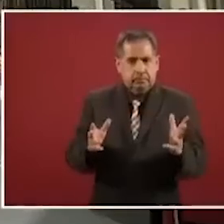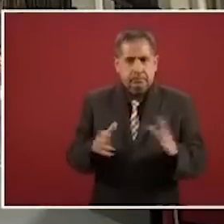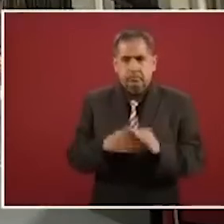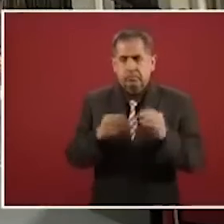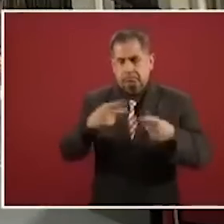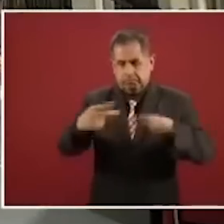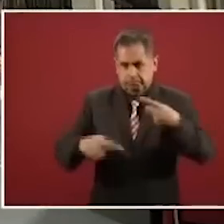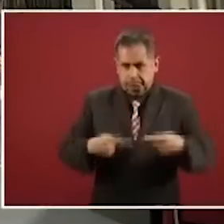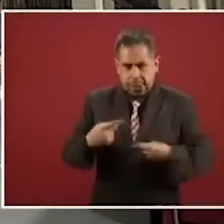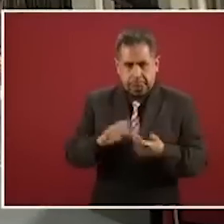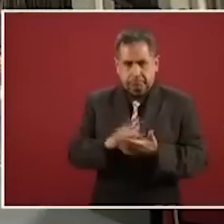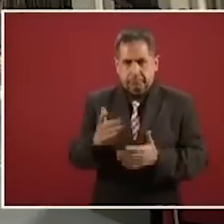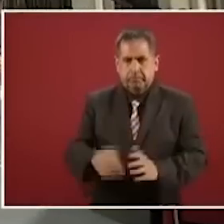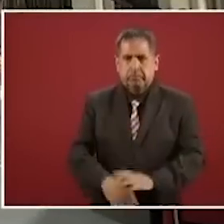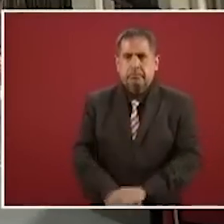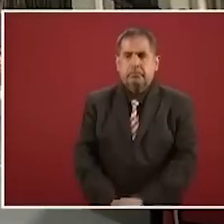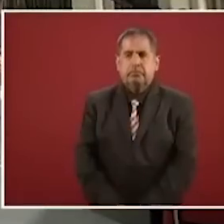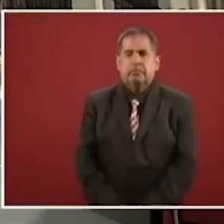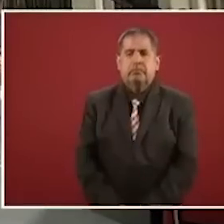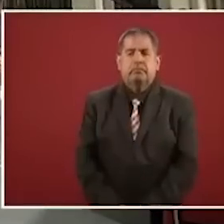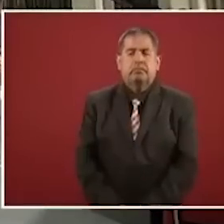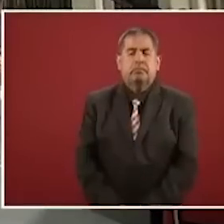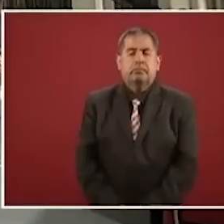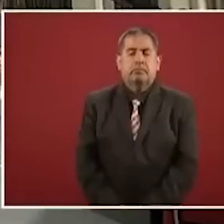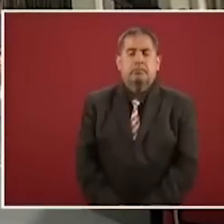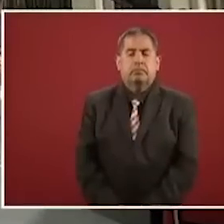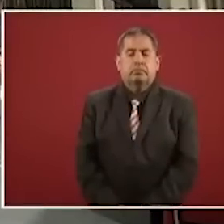ahora sí sus preguntas, por favor. Sí.